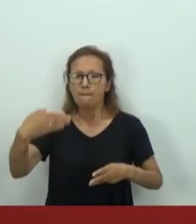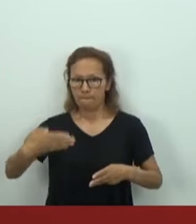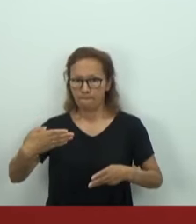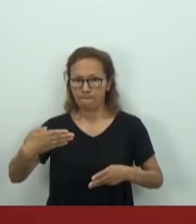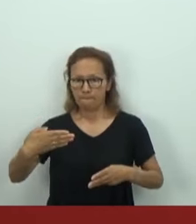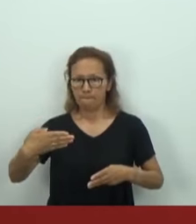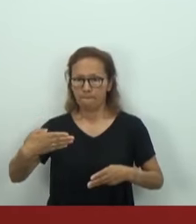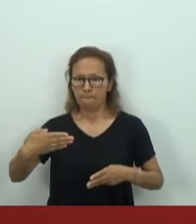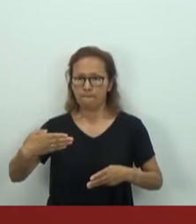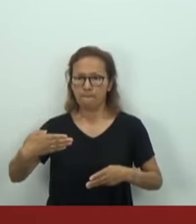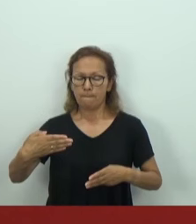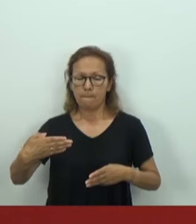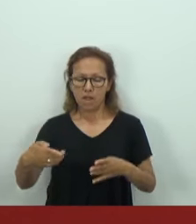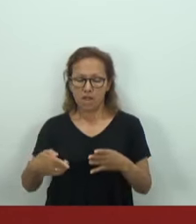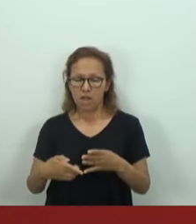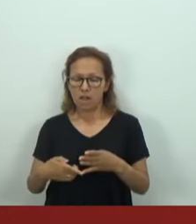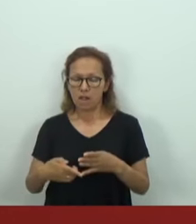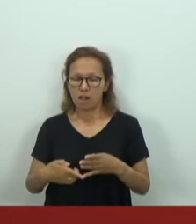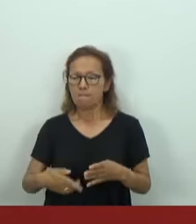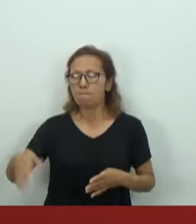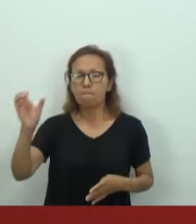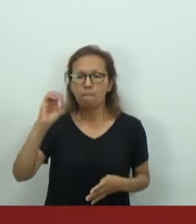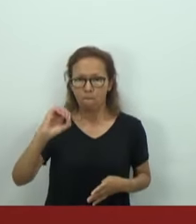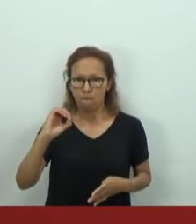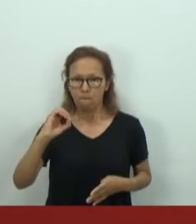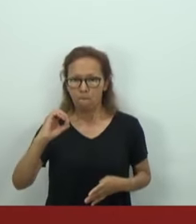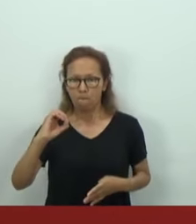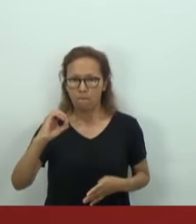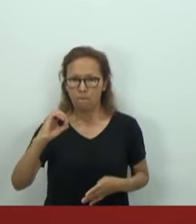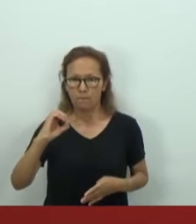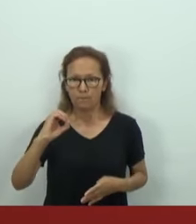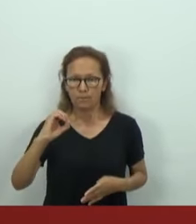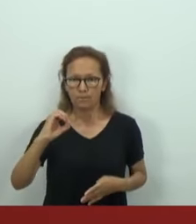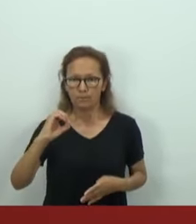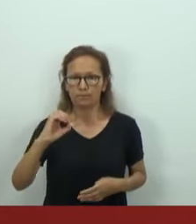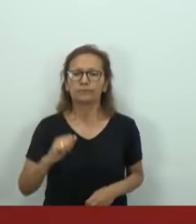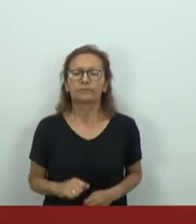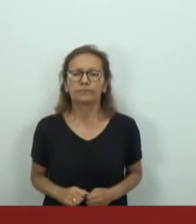grupo B, grupo AB y grupo cero.